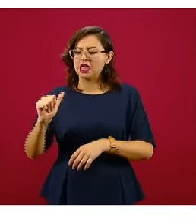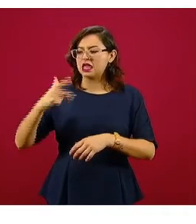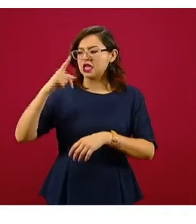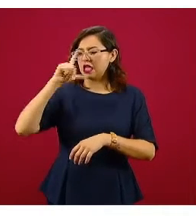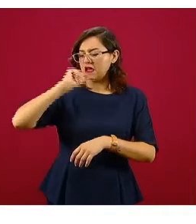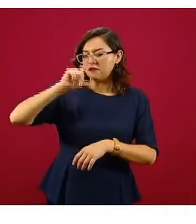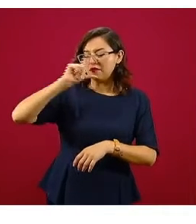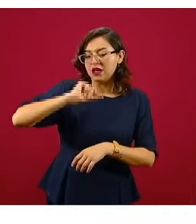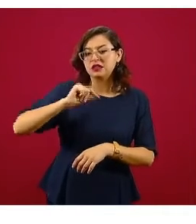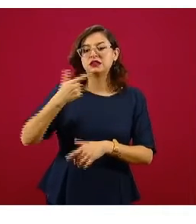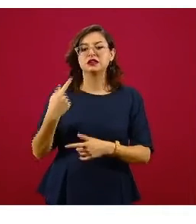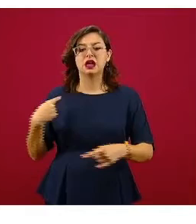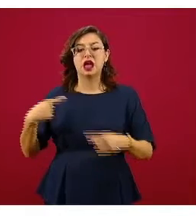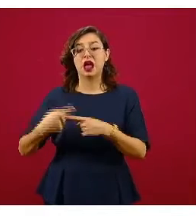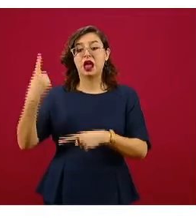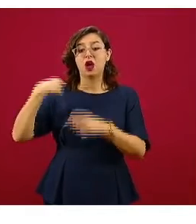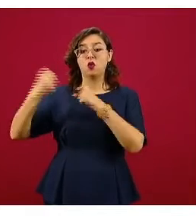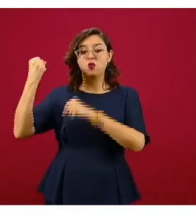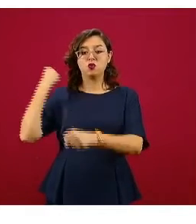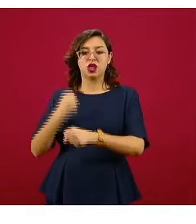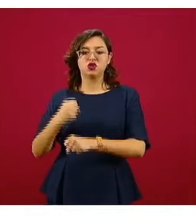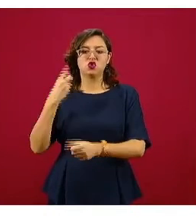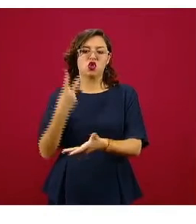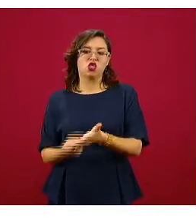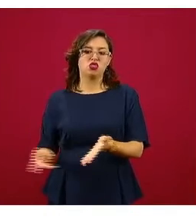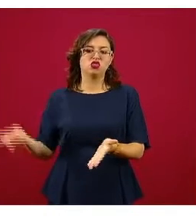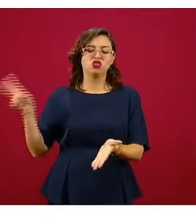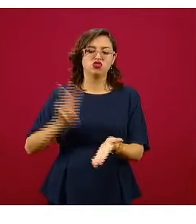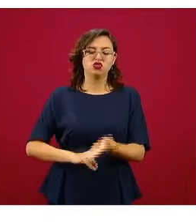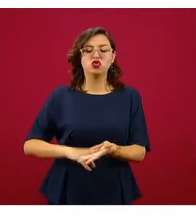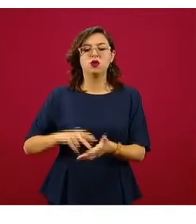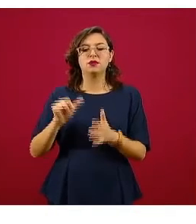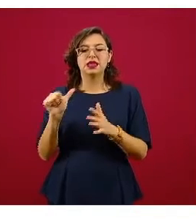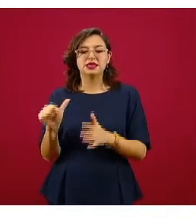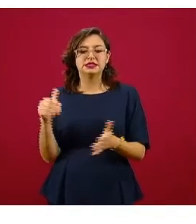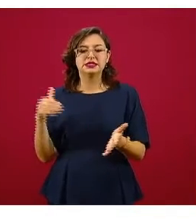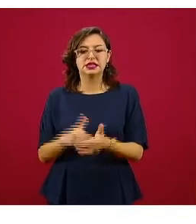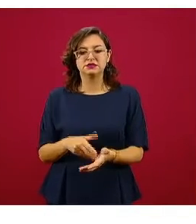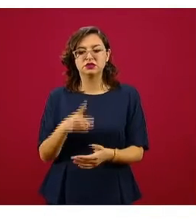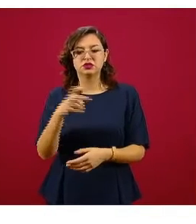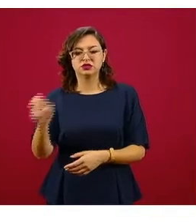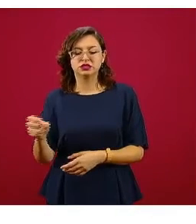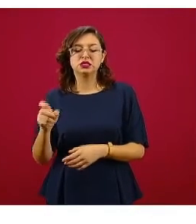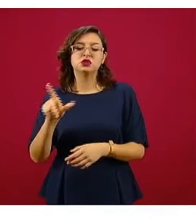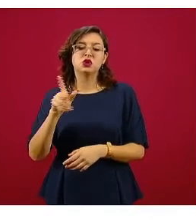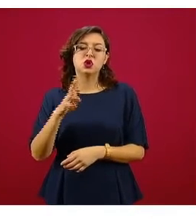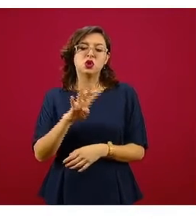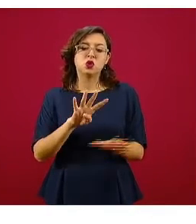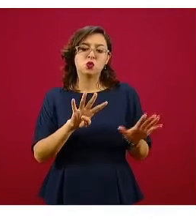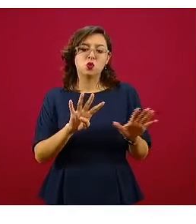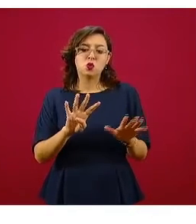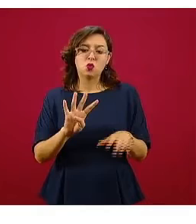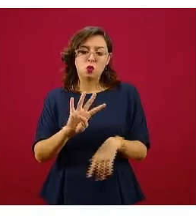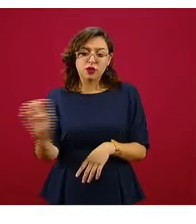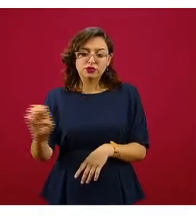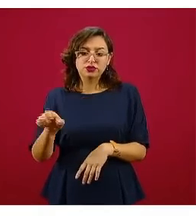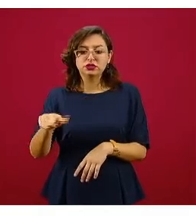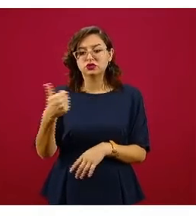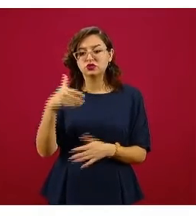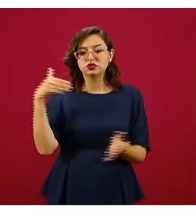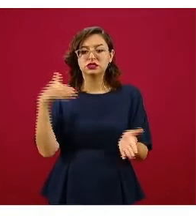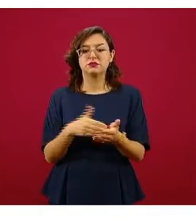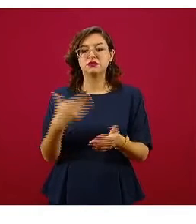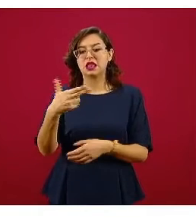año 2019, llevábamos 6.235 incendios y 411,000 hectáreas